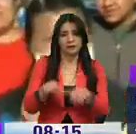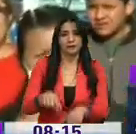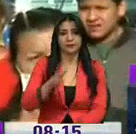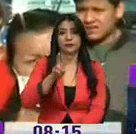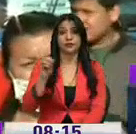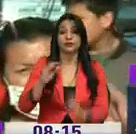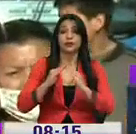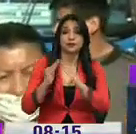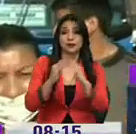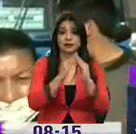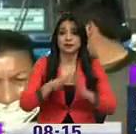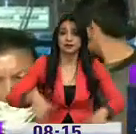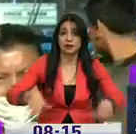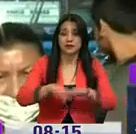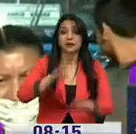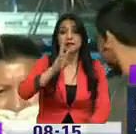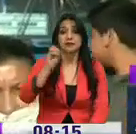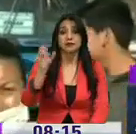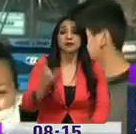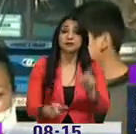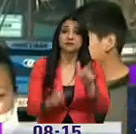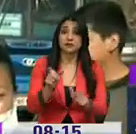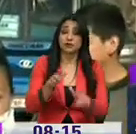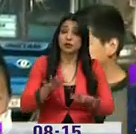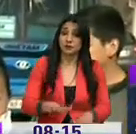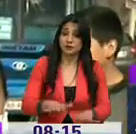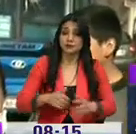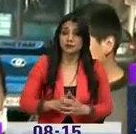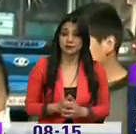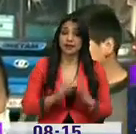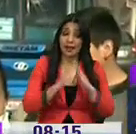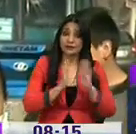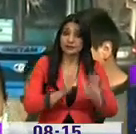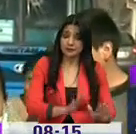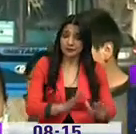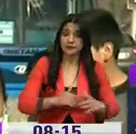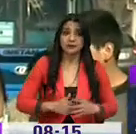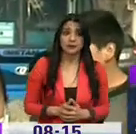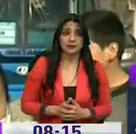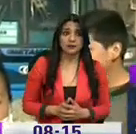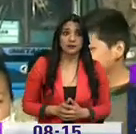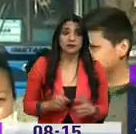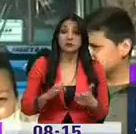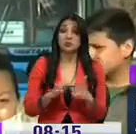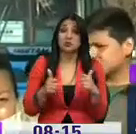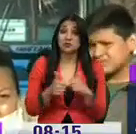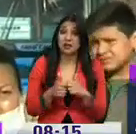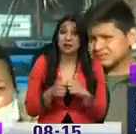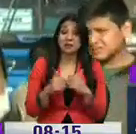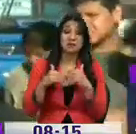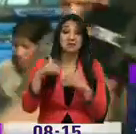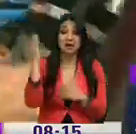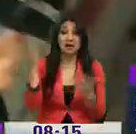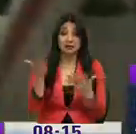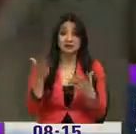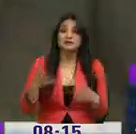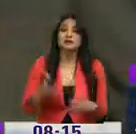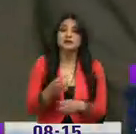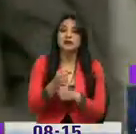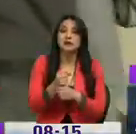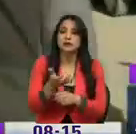200 viviendas, 600 personas trabajando, ¿sí?, viviendo aquí. El problema que se está generando principalmente es